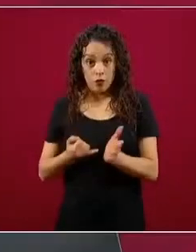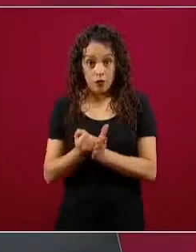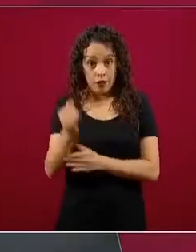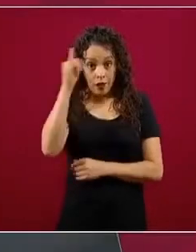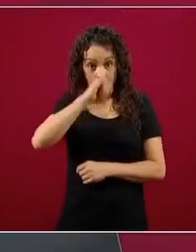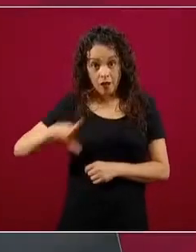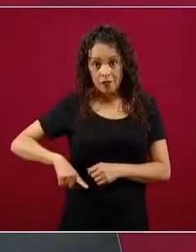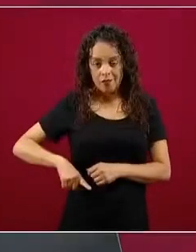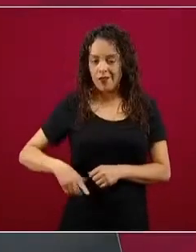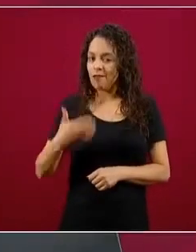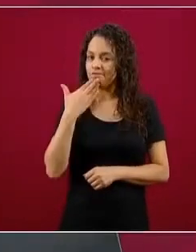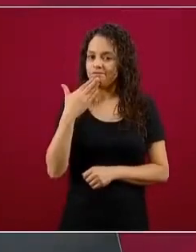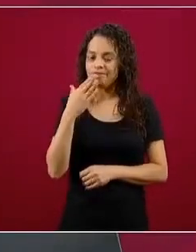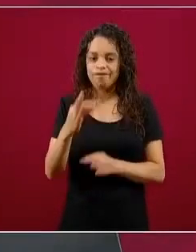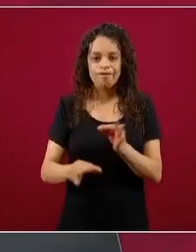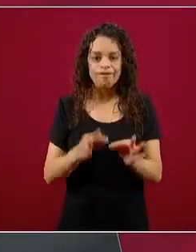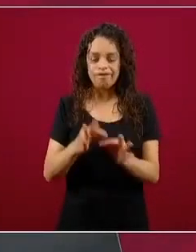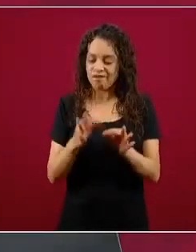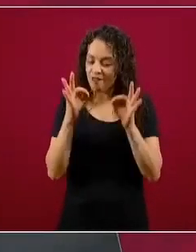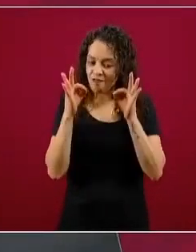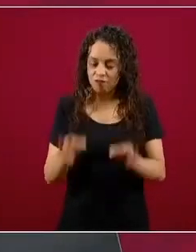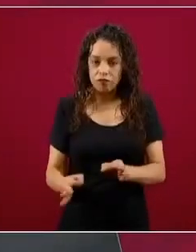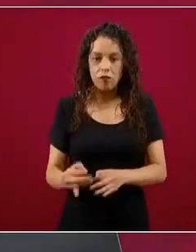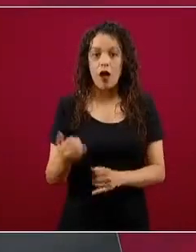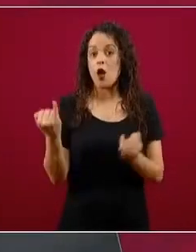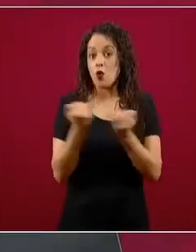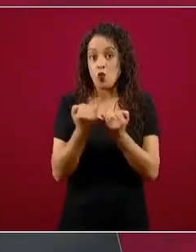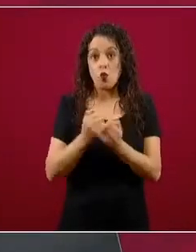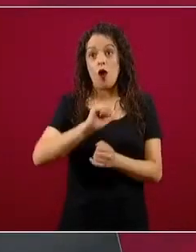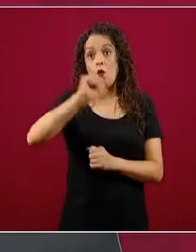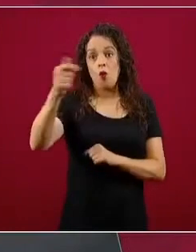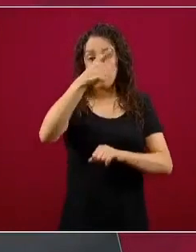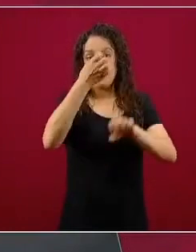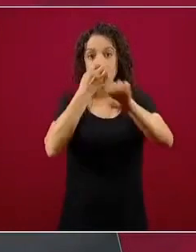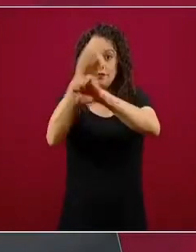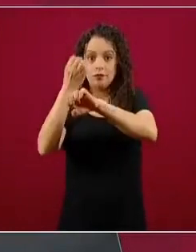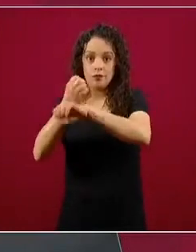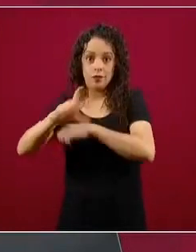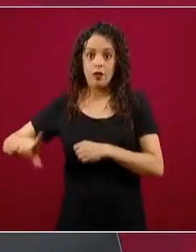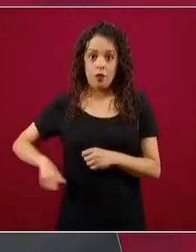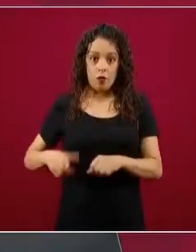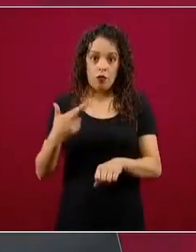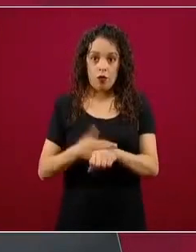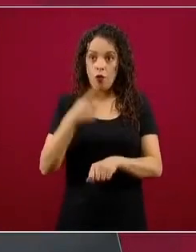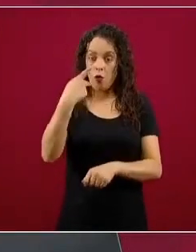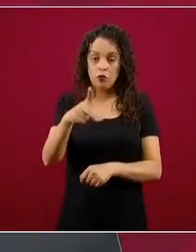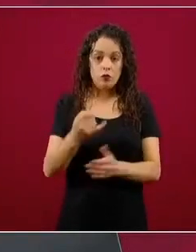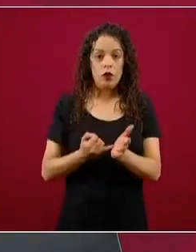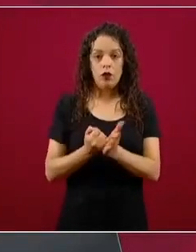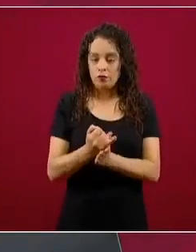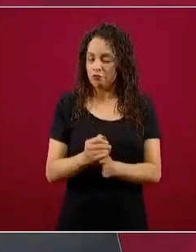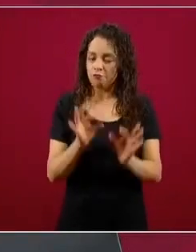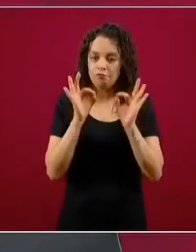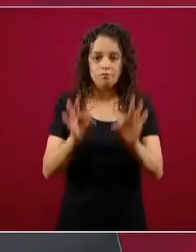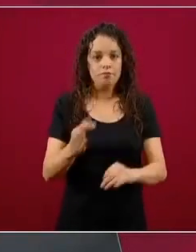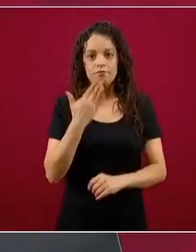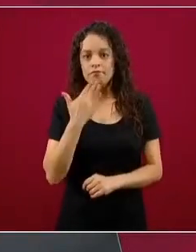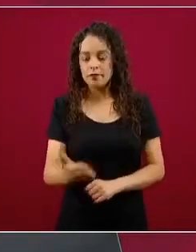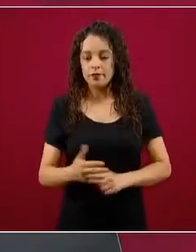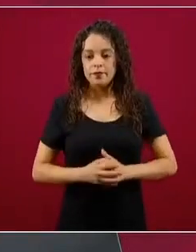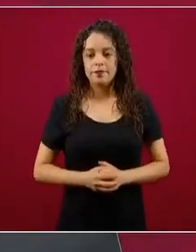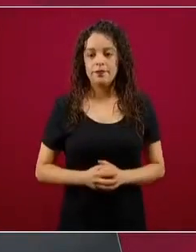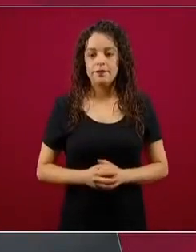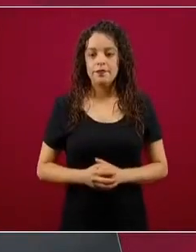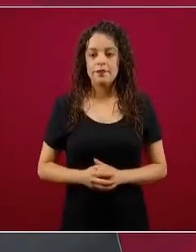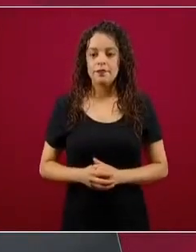México. Y lo mismo de los demás gobiernos estatales. Ahora, lo segundo que quisiera retomar de implicaciones sobre esta